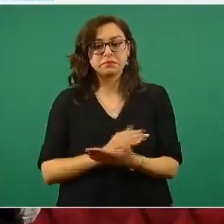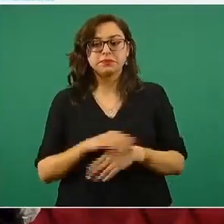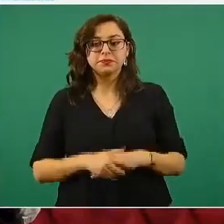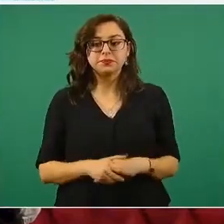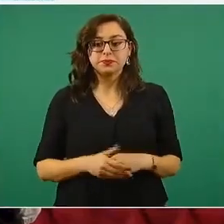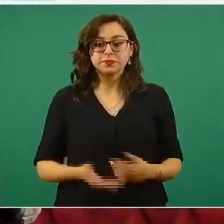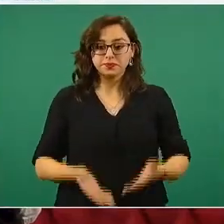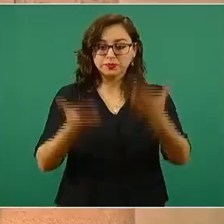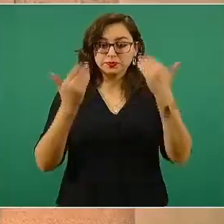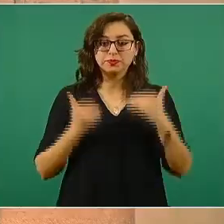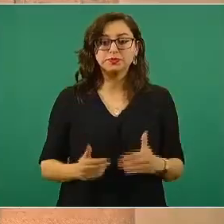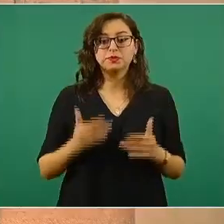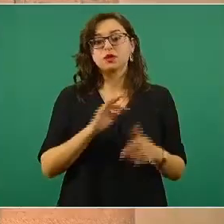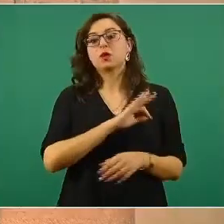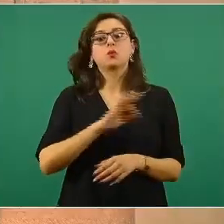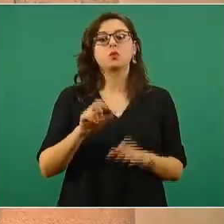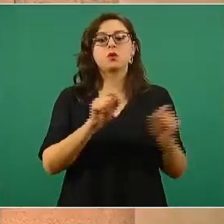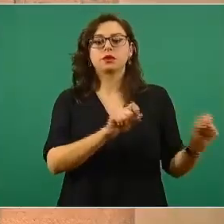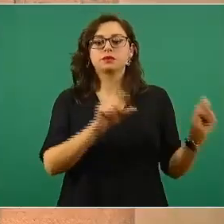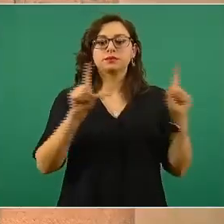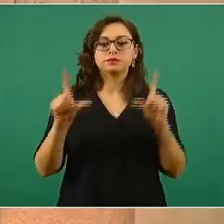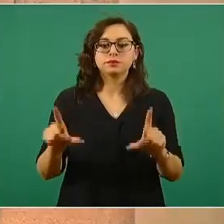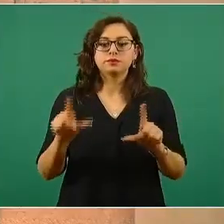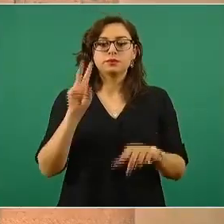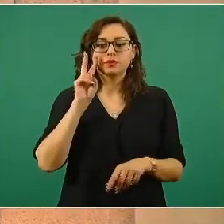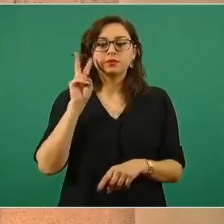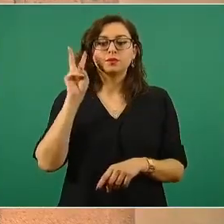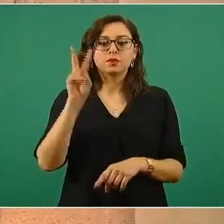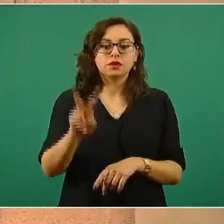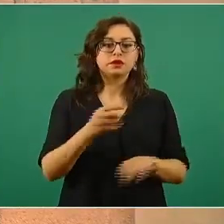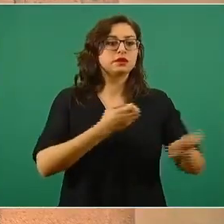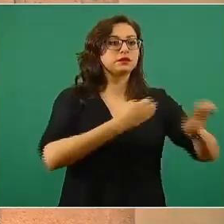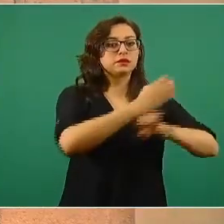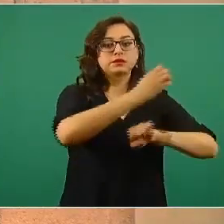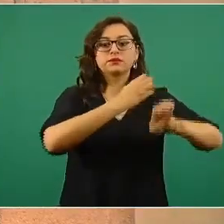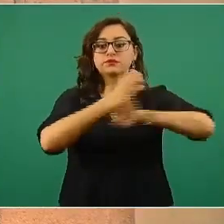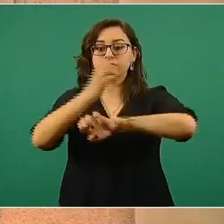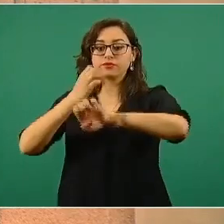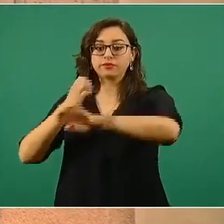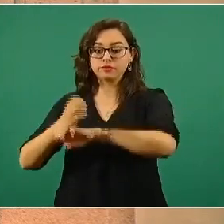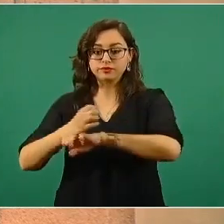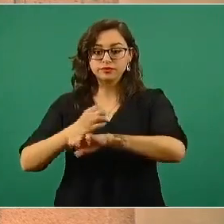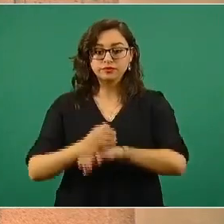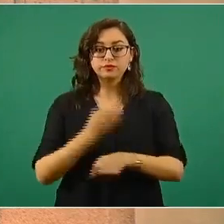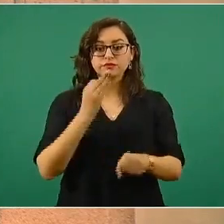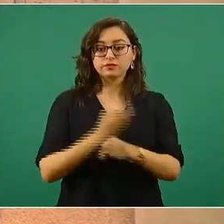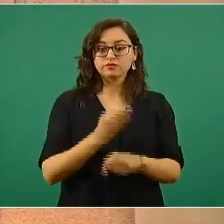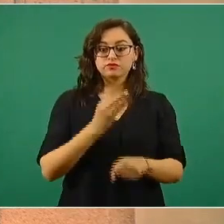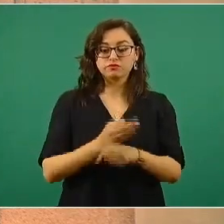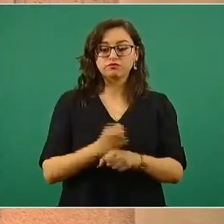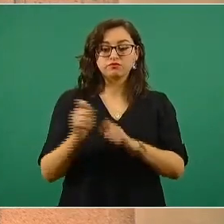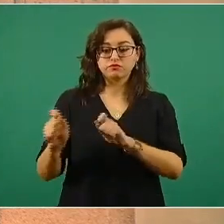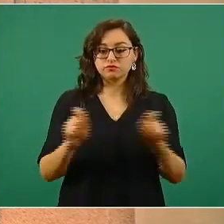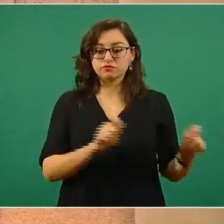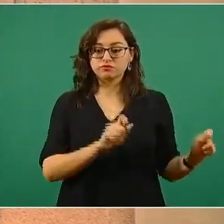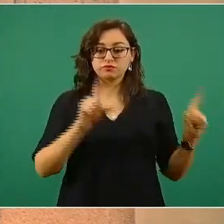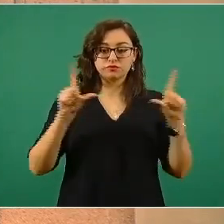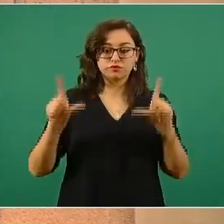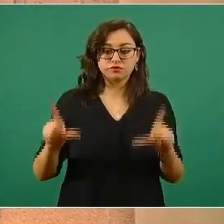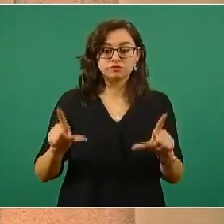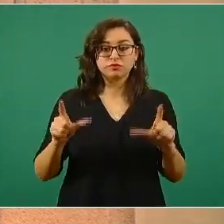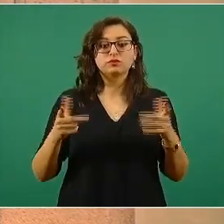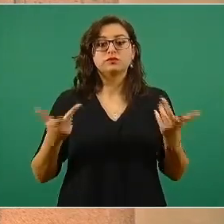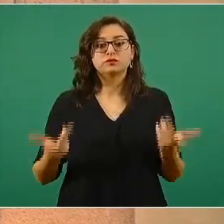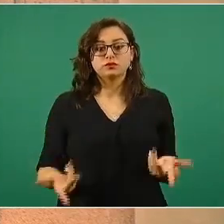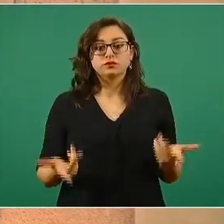diapositiva, nos enfocamos o focalizamos ya en entidades federativas. En este primer cuadro siempre actualizamos la